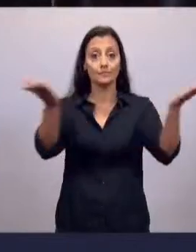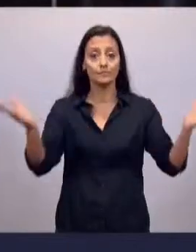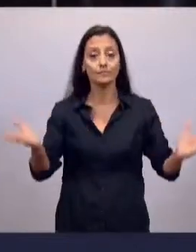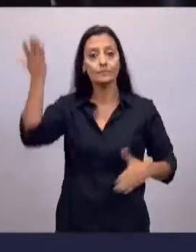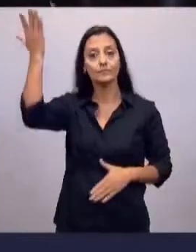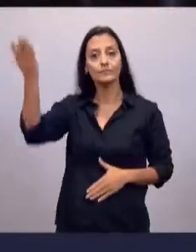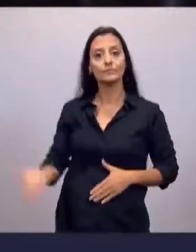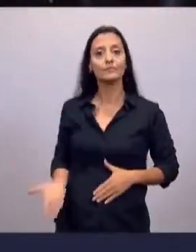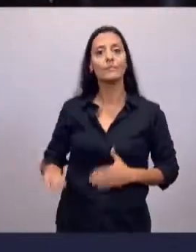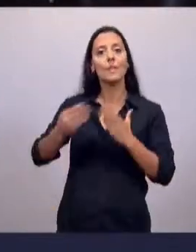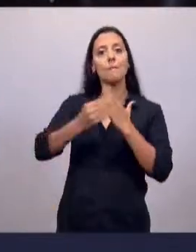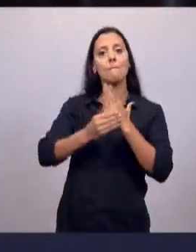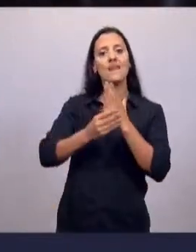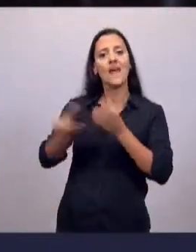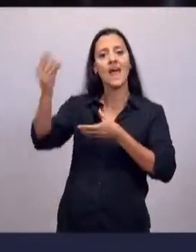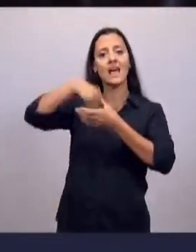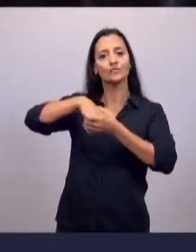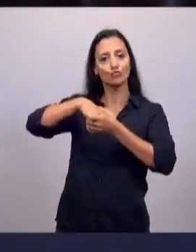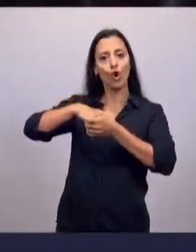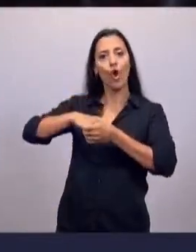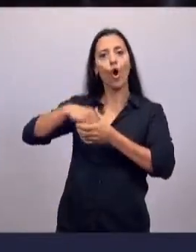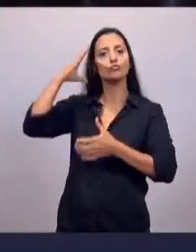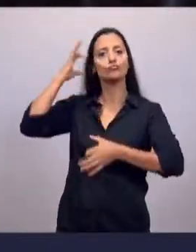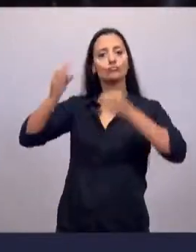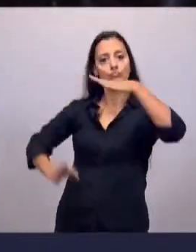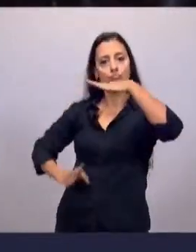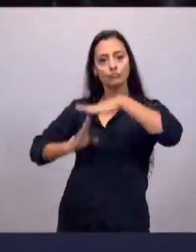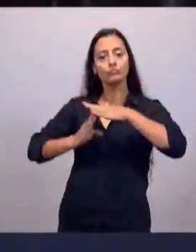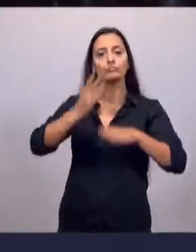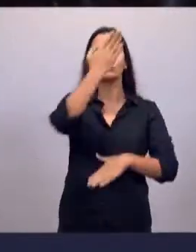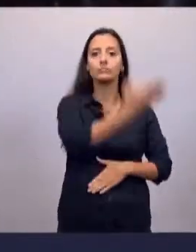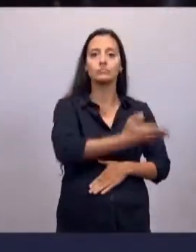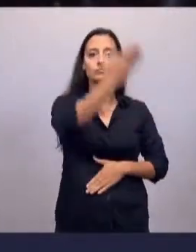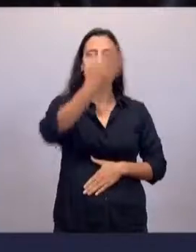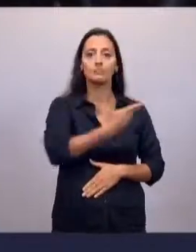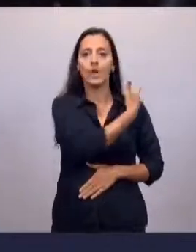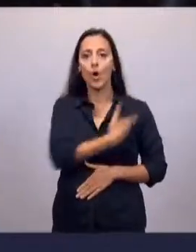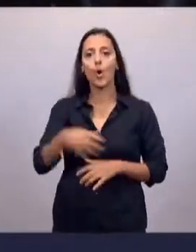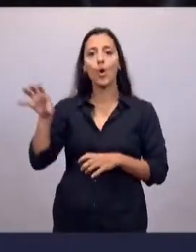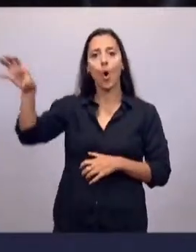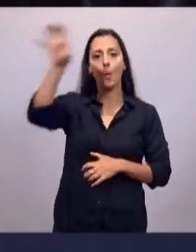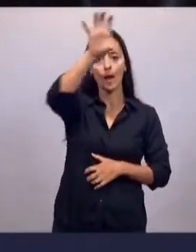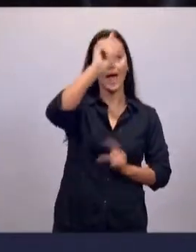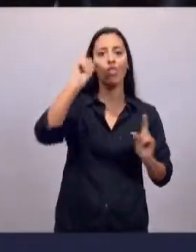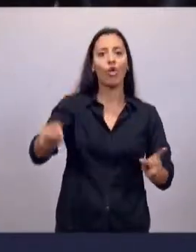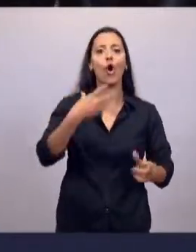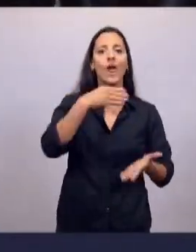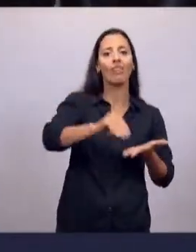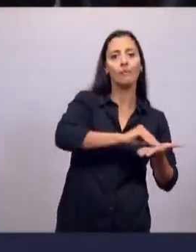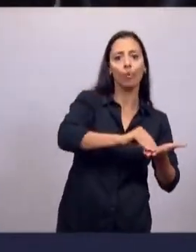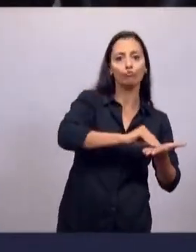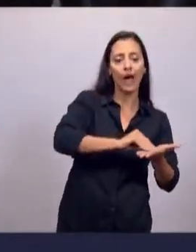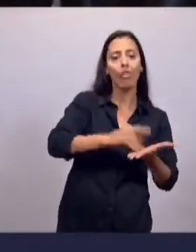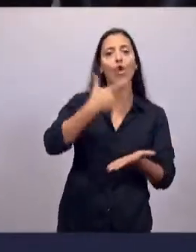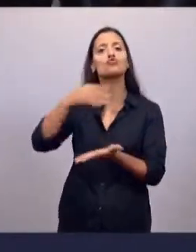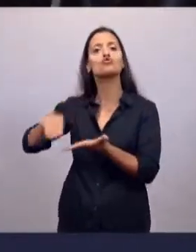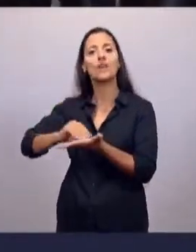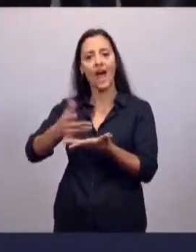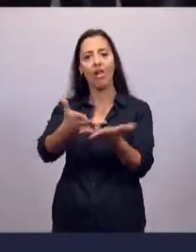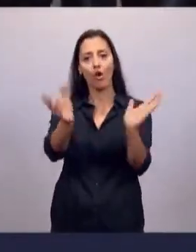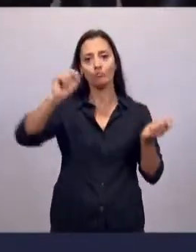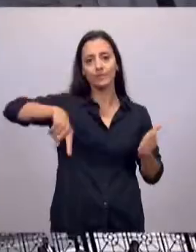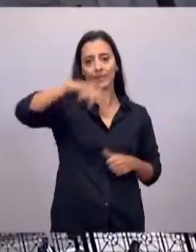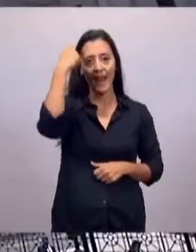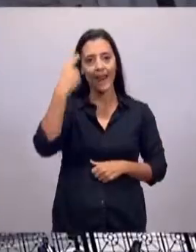Ministro de la Corte, señores gobernadores, señores diputados y senadores